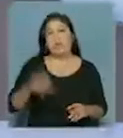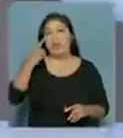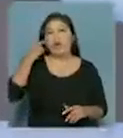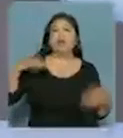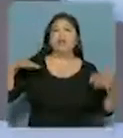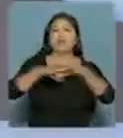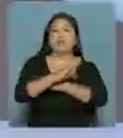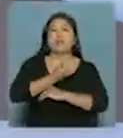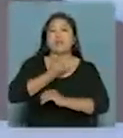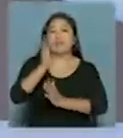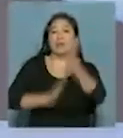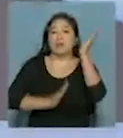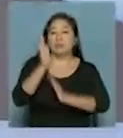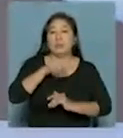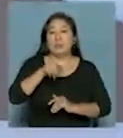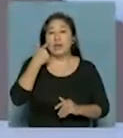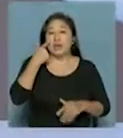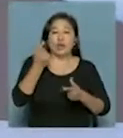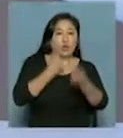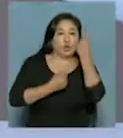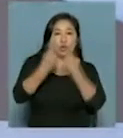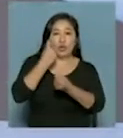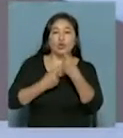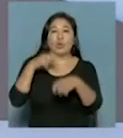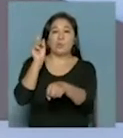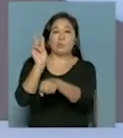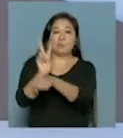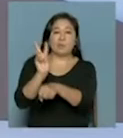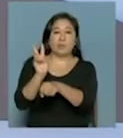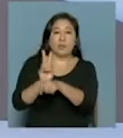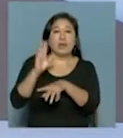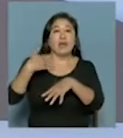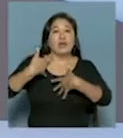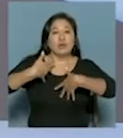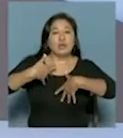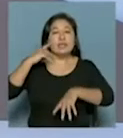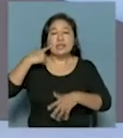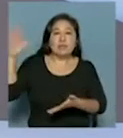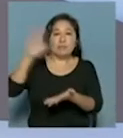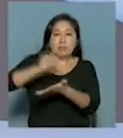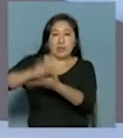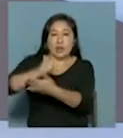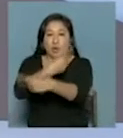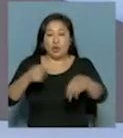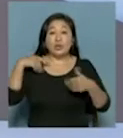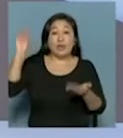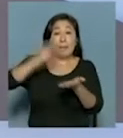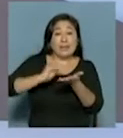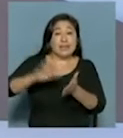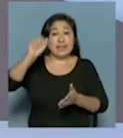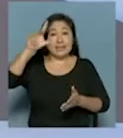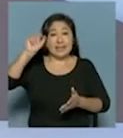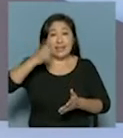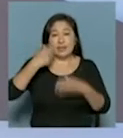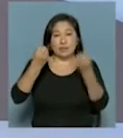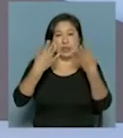Vamos a la ciudad de San Pedro de Jujuy, operativo de seguridad y secuestro. Nos amplía el móvil de Jorge Reales